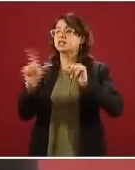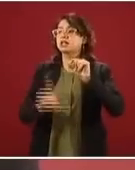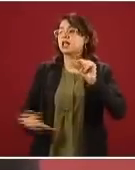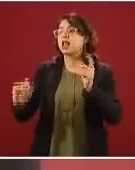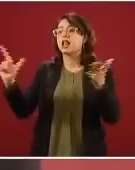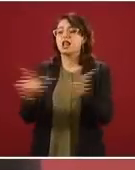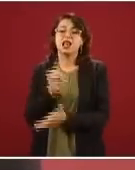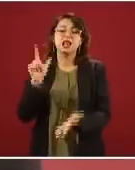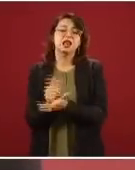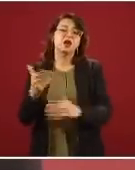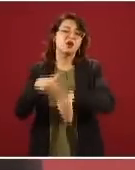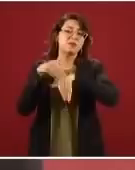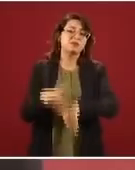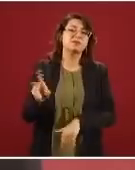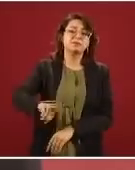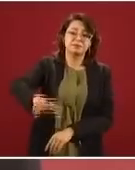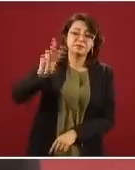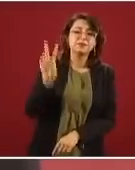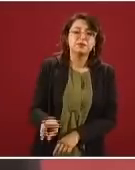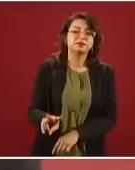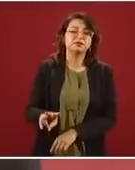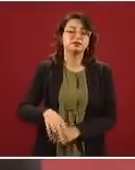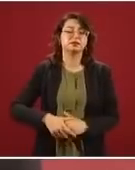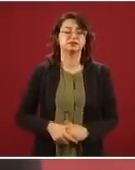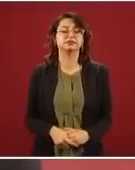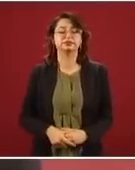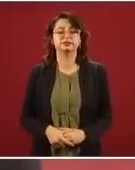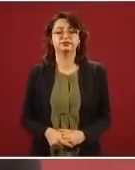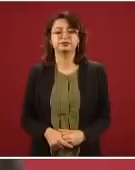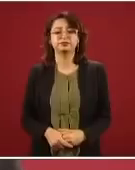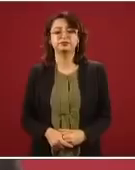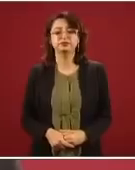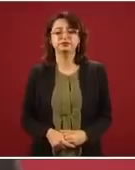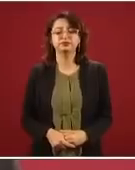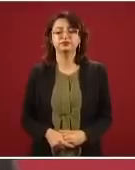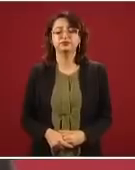Derecho en el país, y